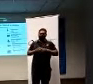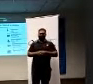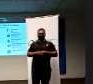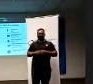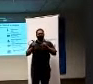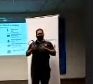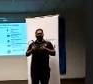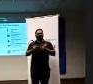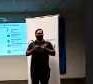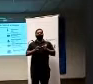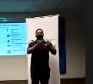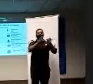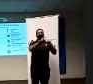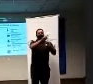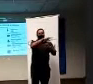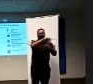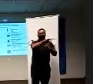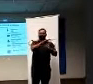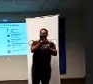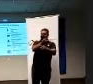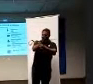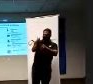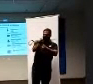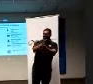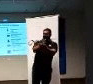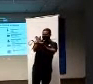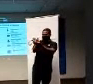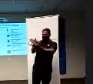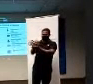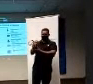vigilando también, que es causada en el grupo de pediatría.